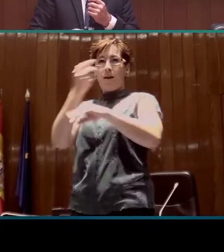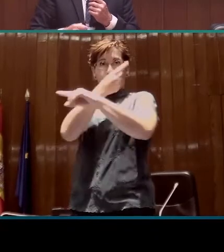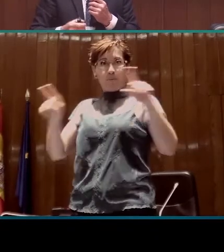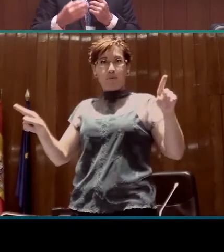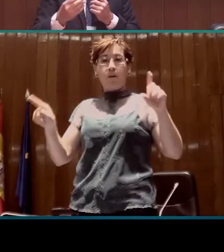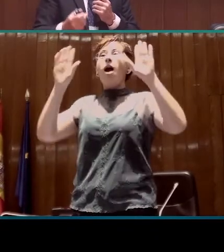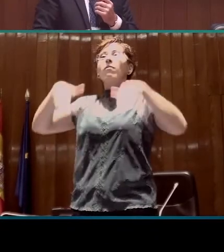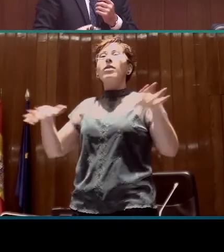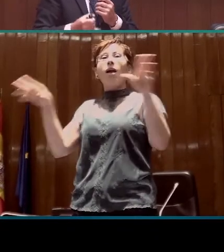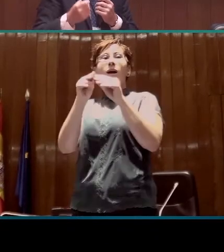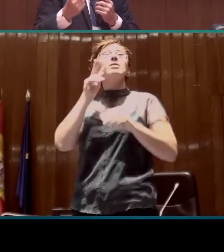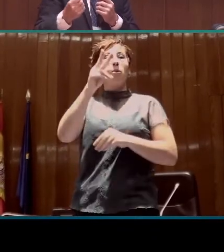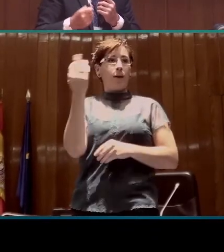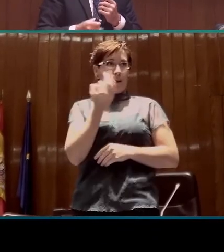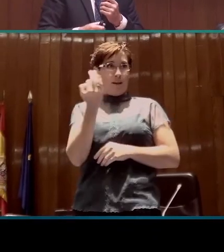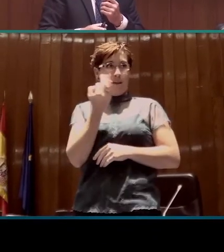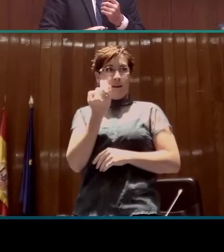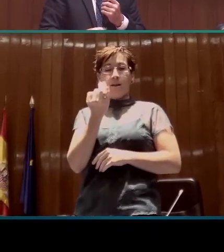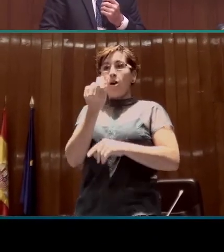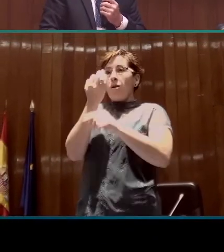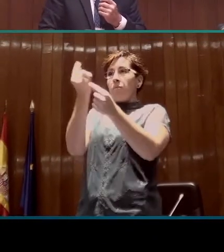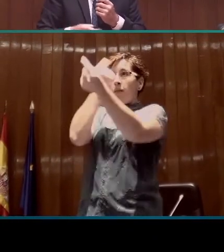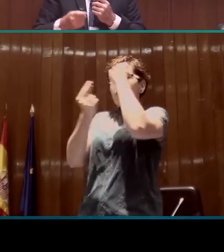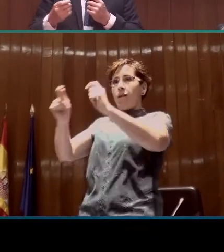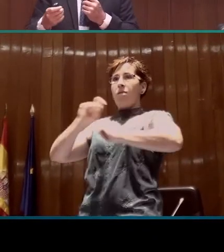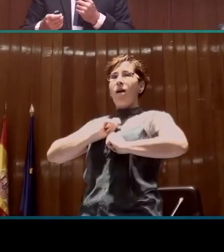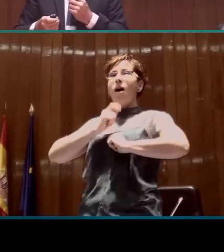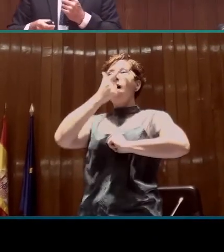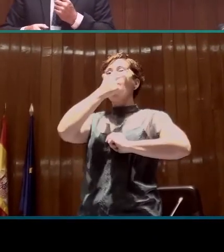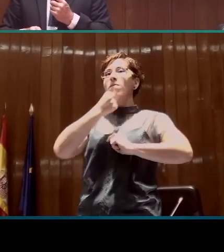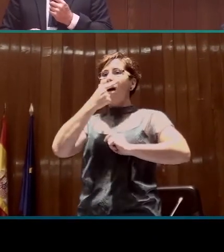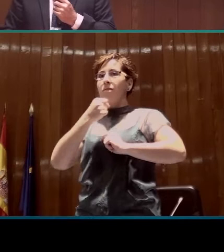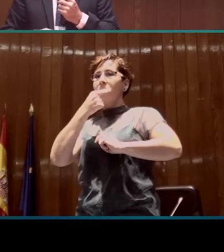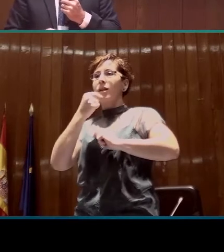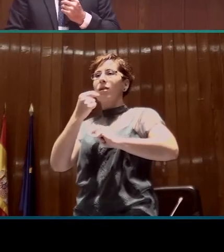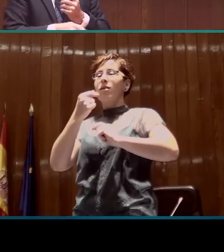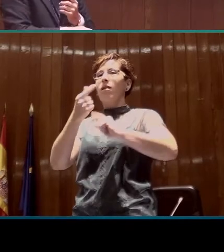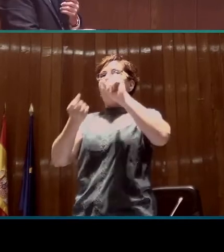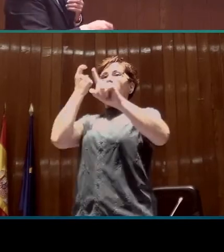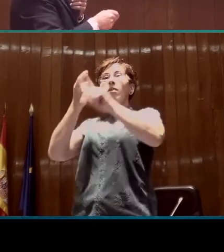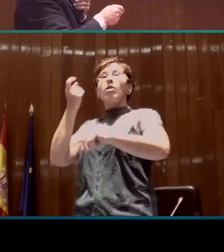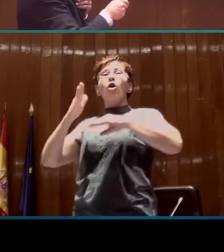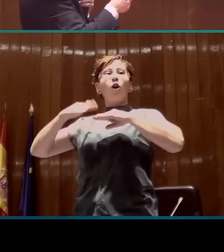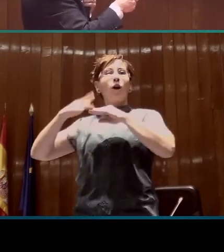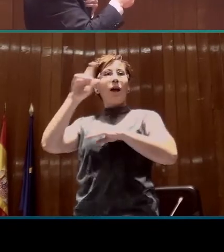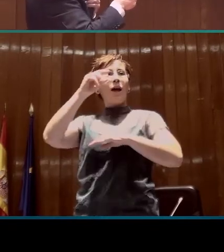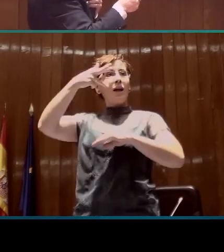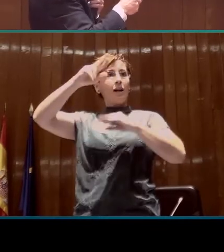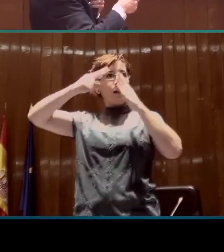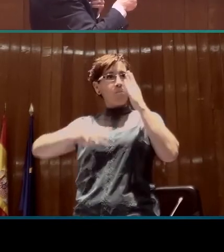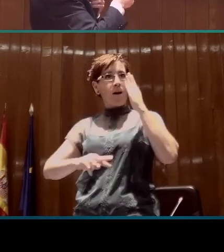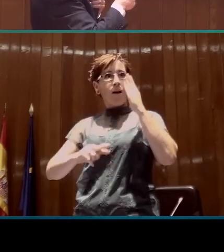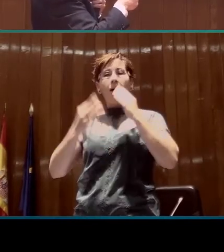facilitación, efectos facilitadores con la rima y efectos inhibidores con el ataque, de la misma forma que aquí